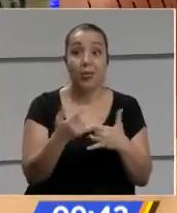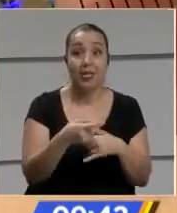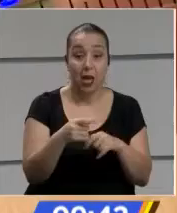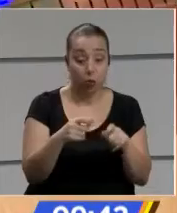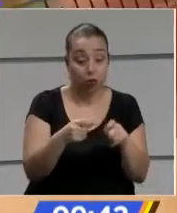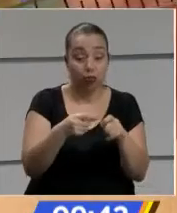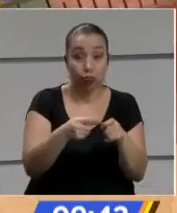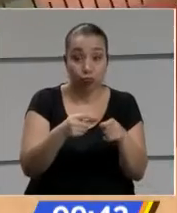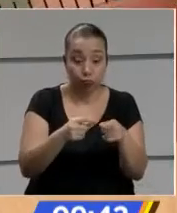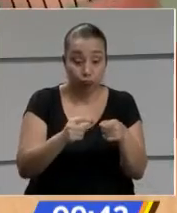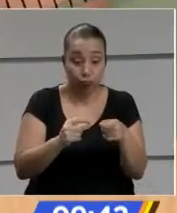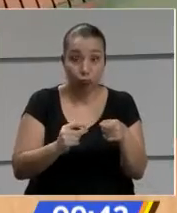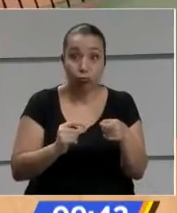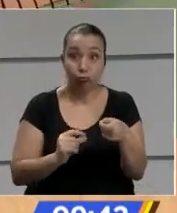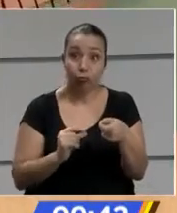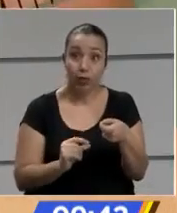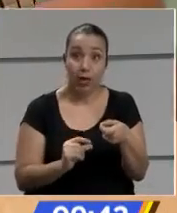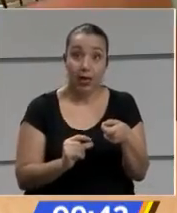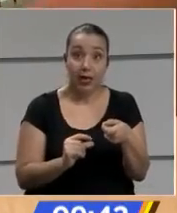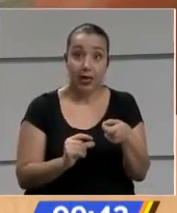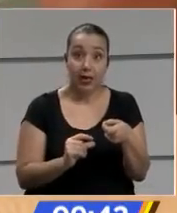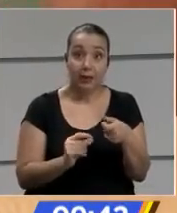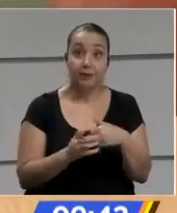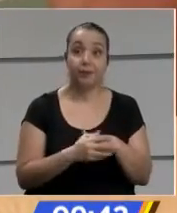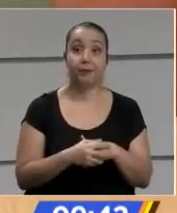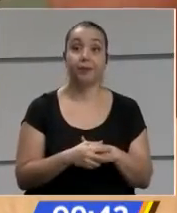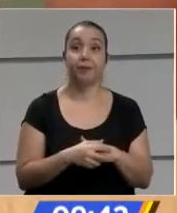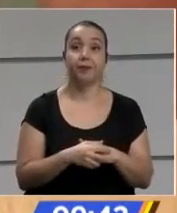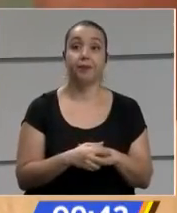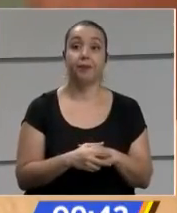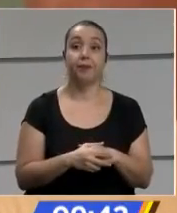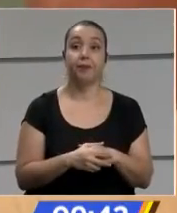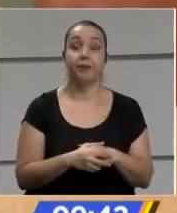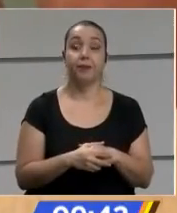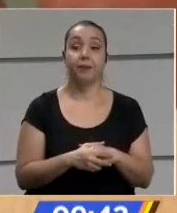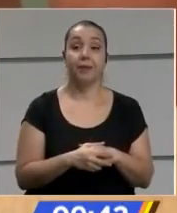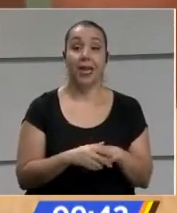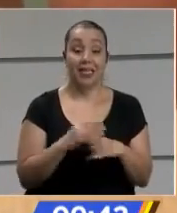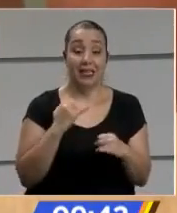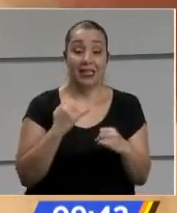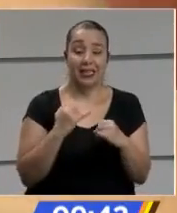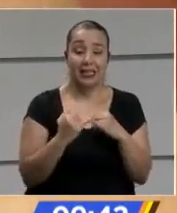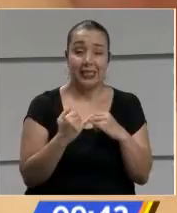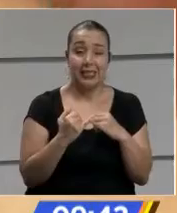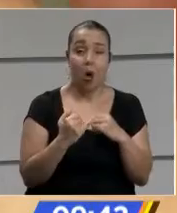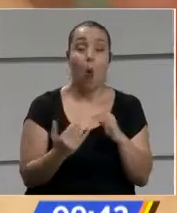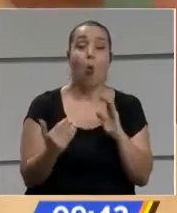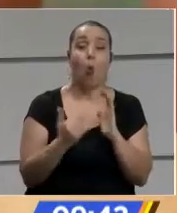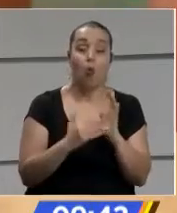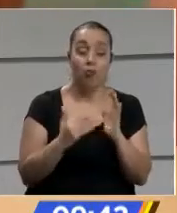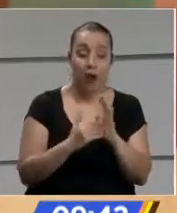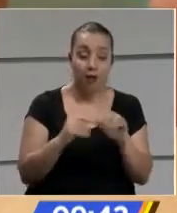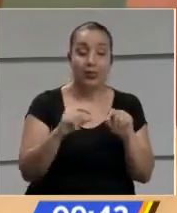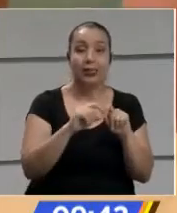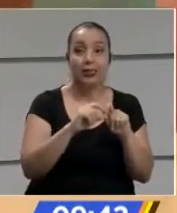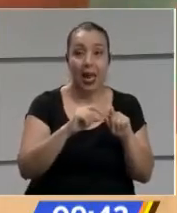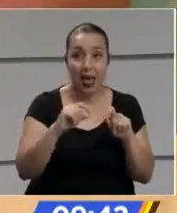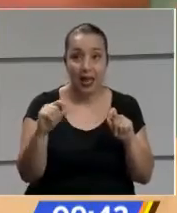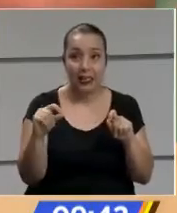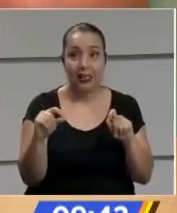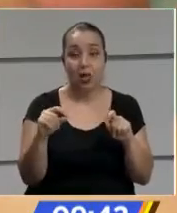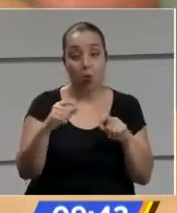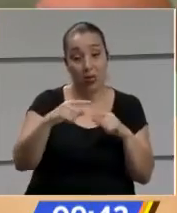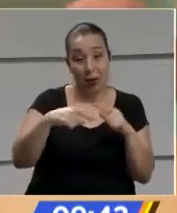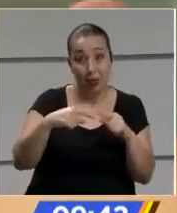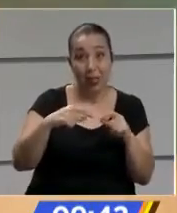hizo? Muy bien. Centímetro a centímetro hasta casi llegar a la línea vertical que marcamos. Cuando le